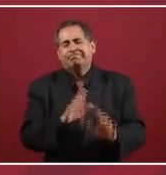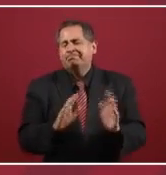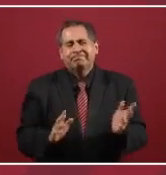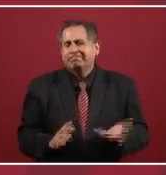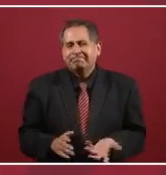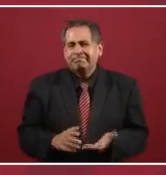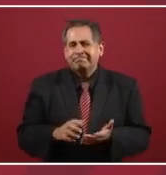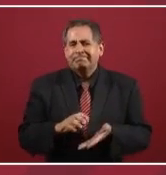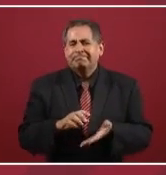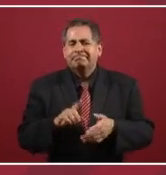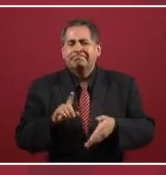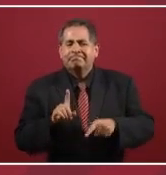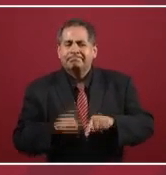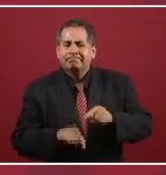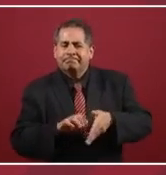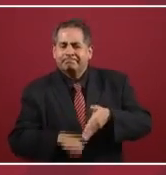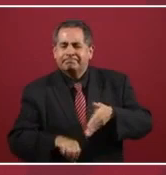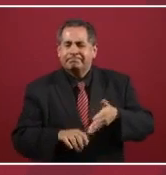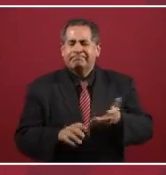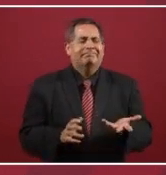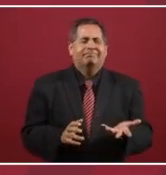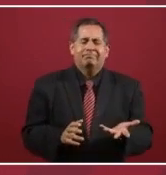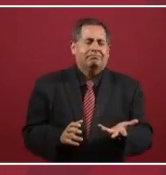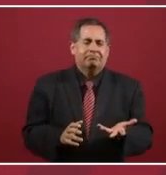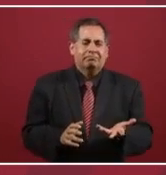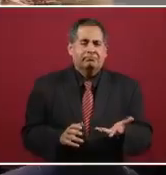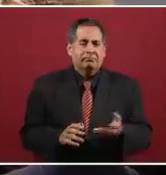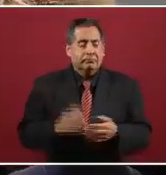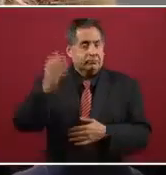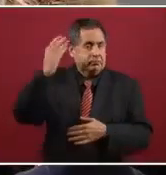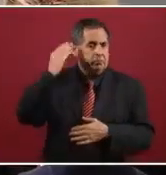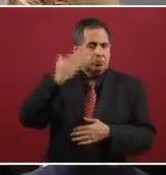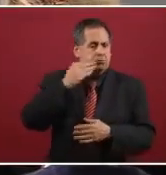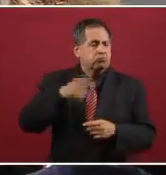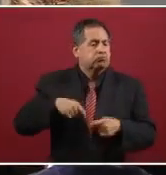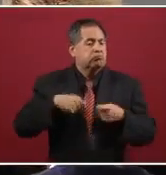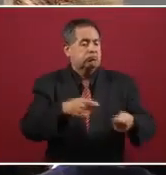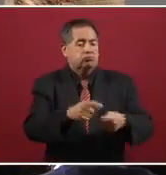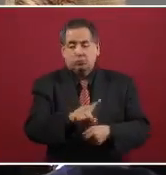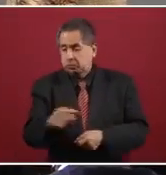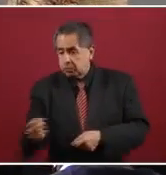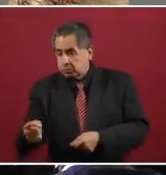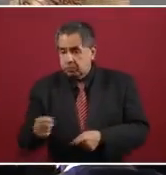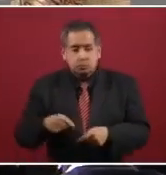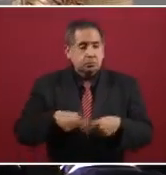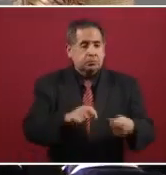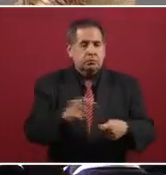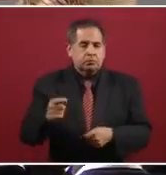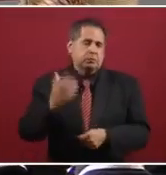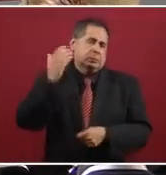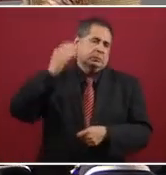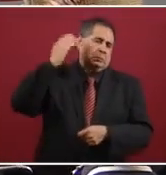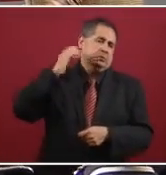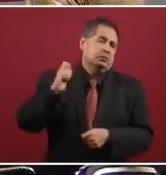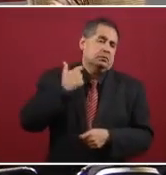Se echó a perder la intermediación en el periodo neoliberal.